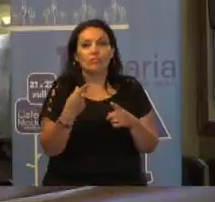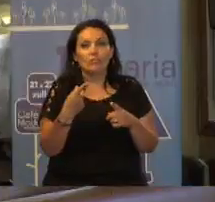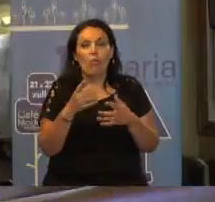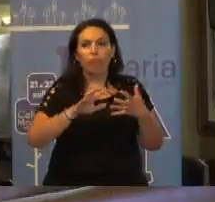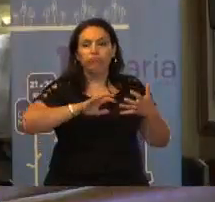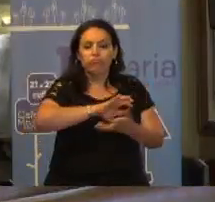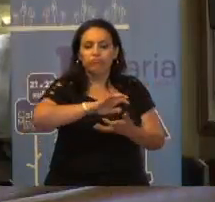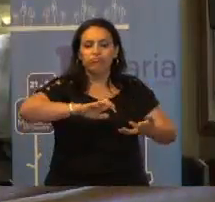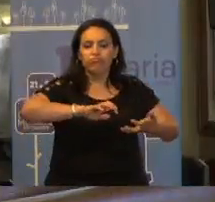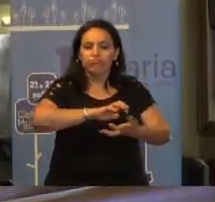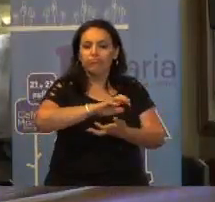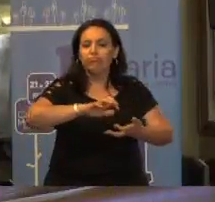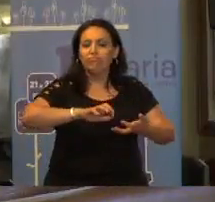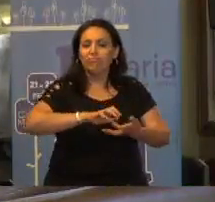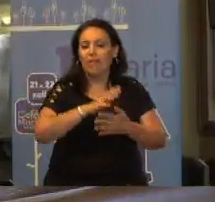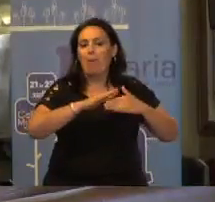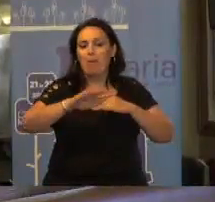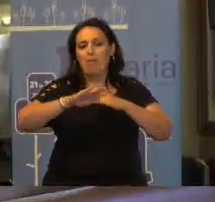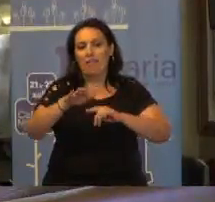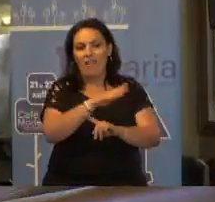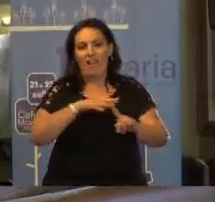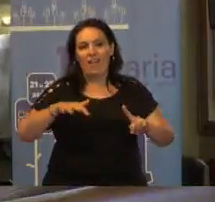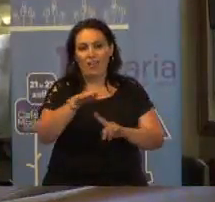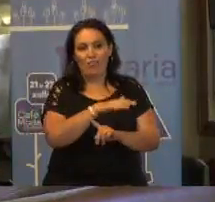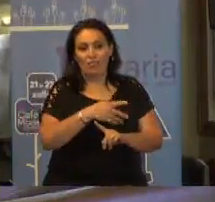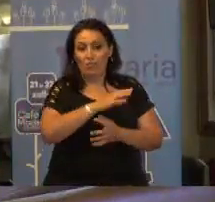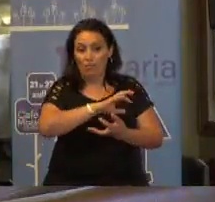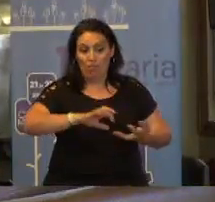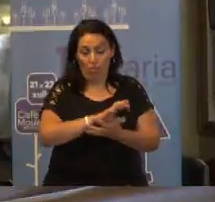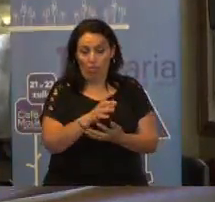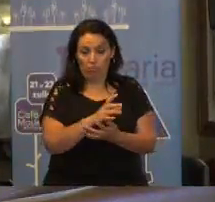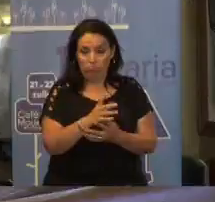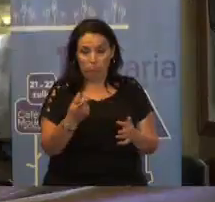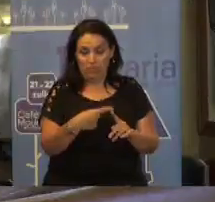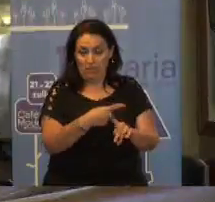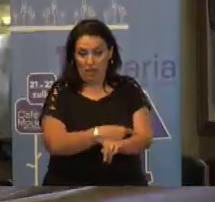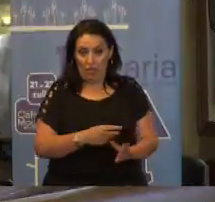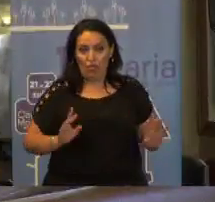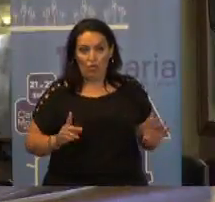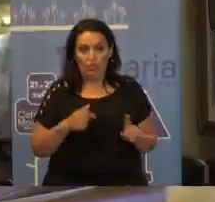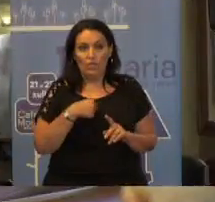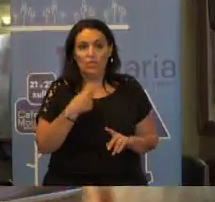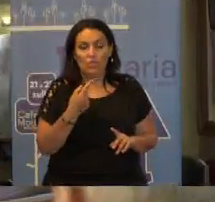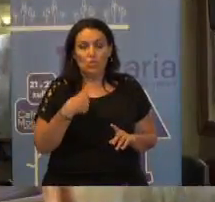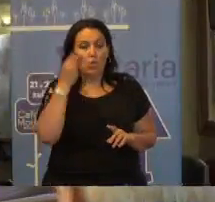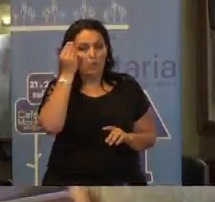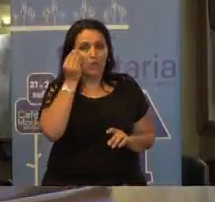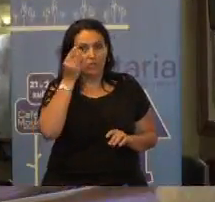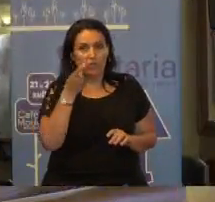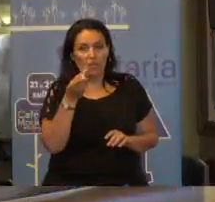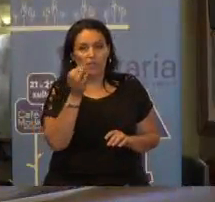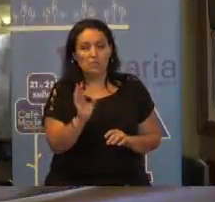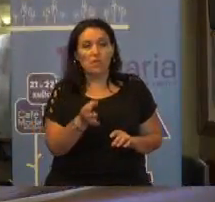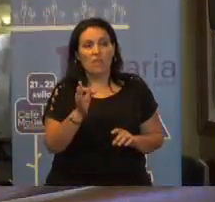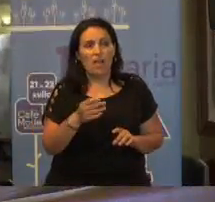Marea, demasiado ruído. E eu creo que eso, o que decía Xan, eu creo que ten razón, é